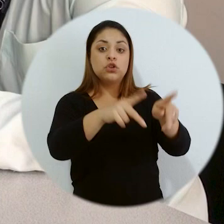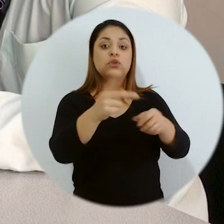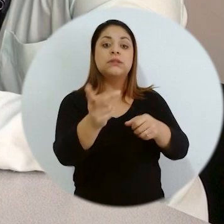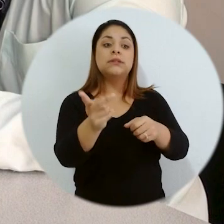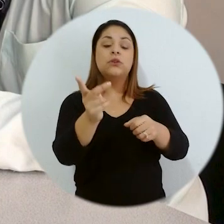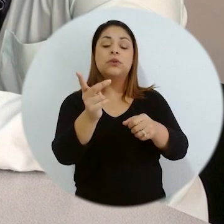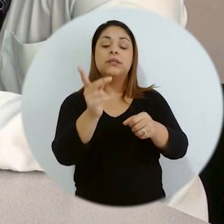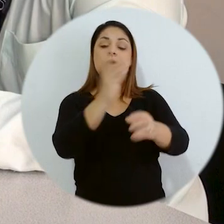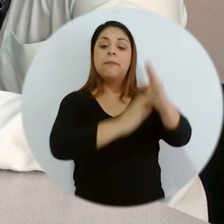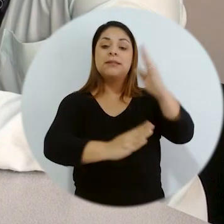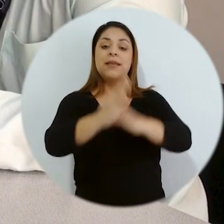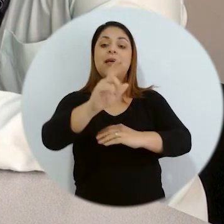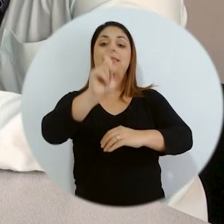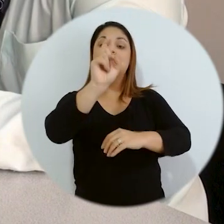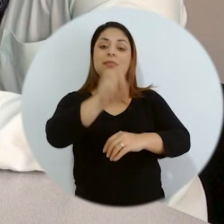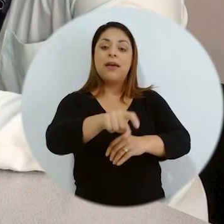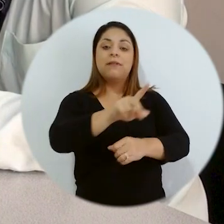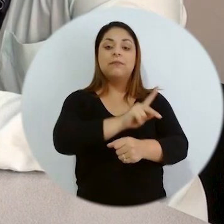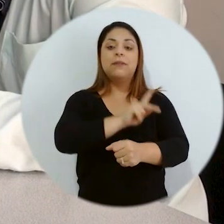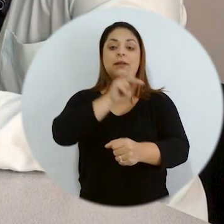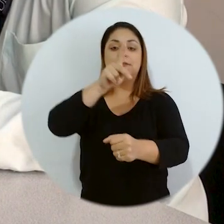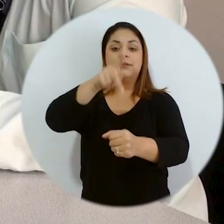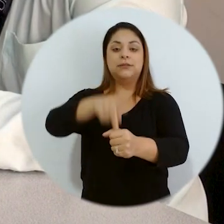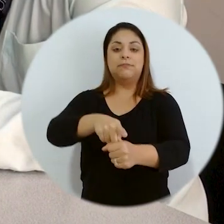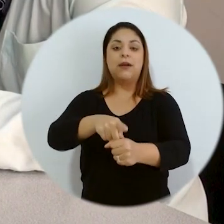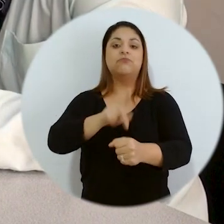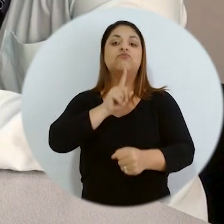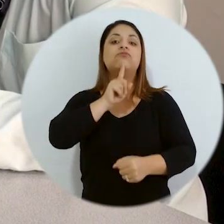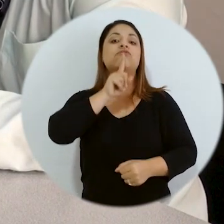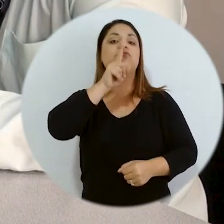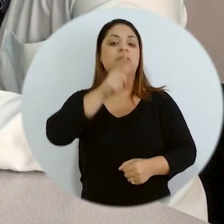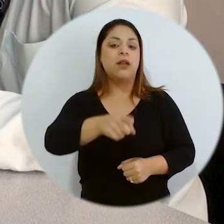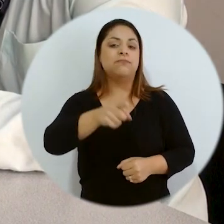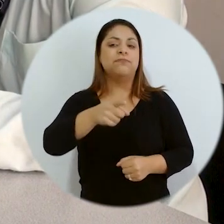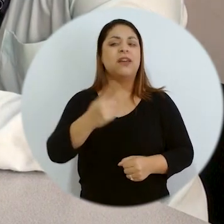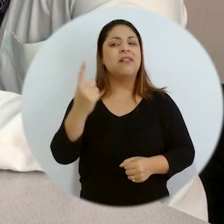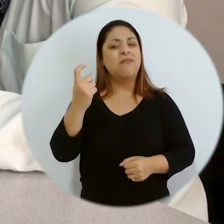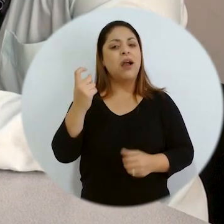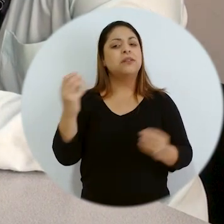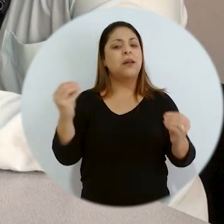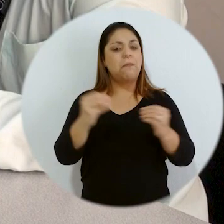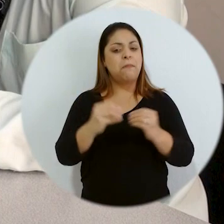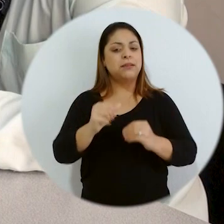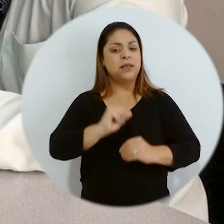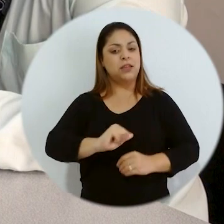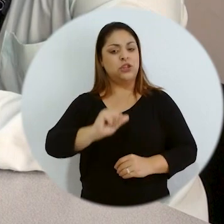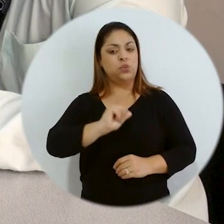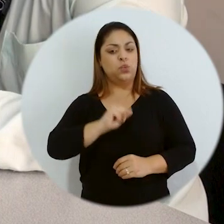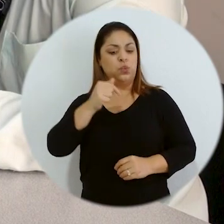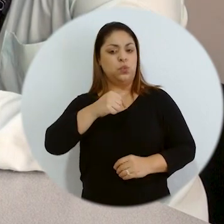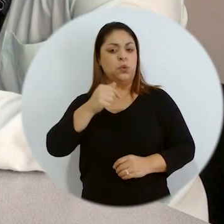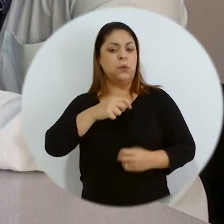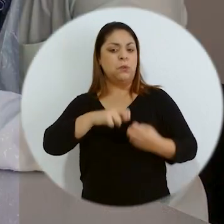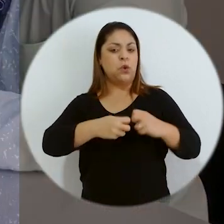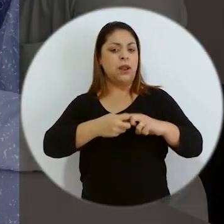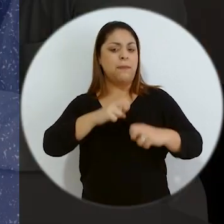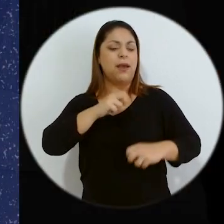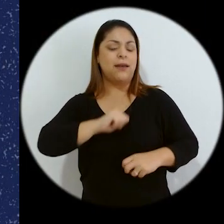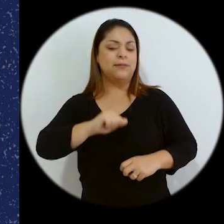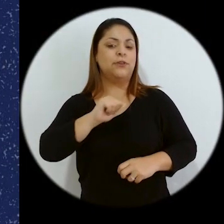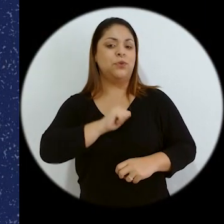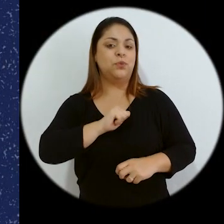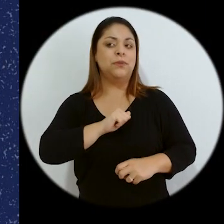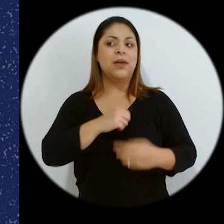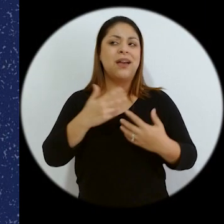de las personas con discapacidad. Sí. Y por supuesto hay una cuestión más actitudinal, ¿verdad?, que tenemos que empezar